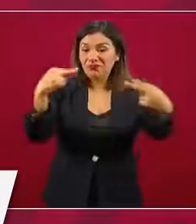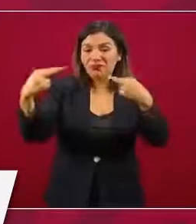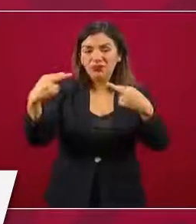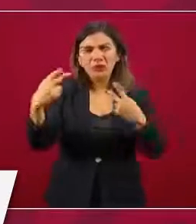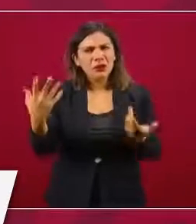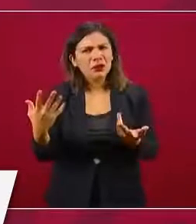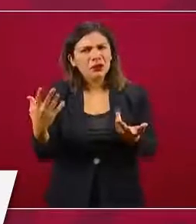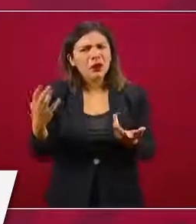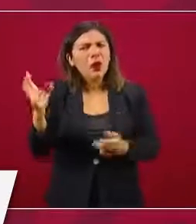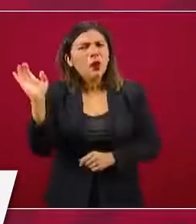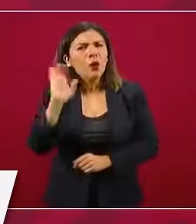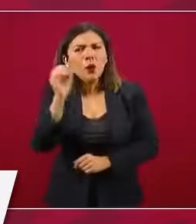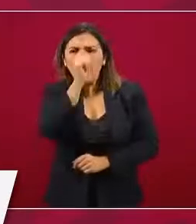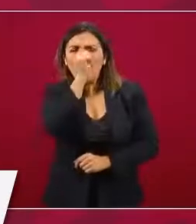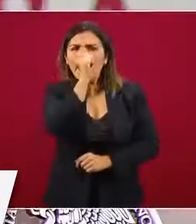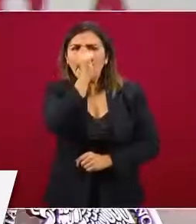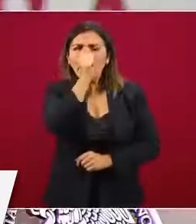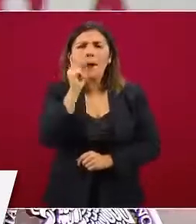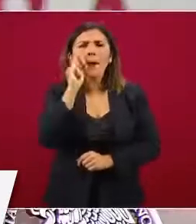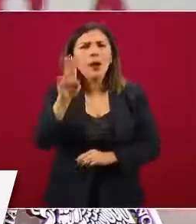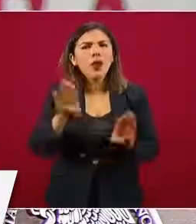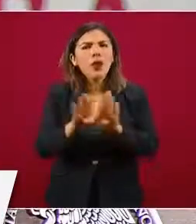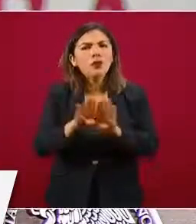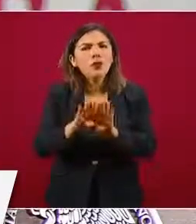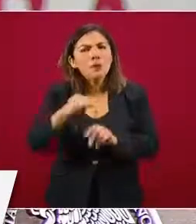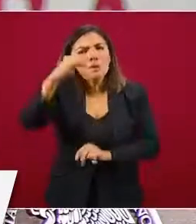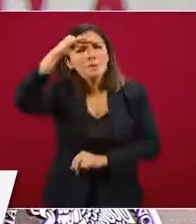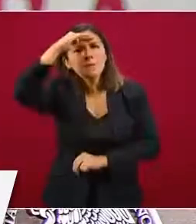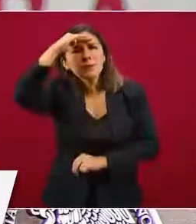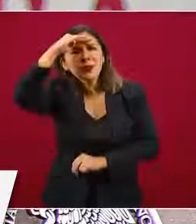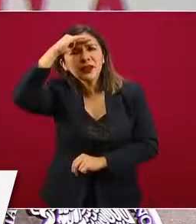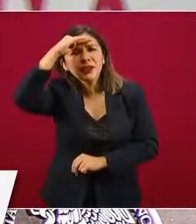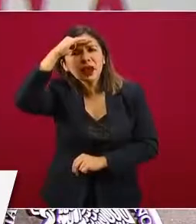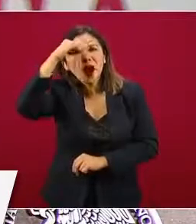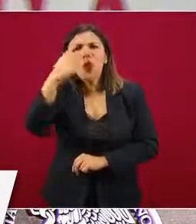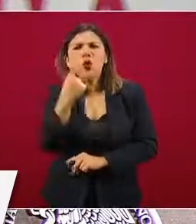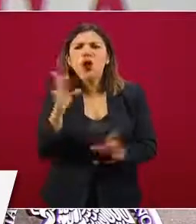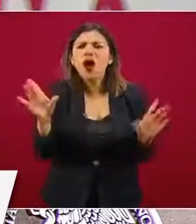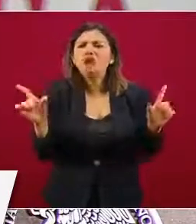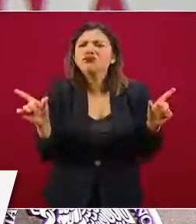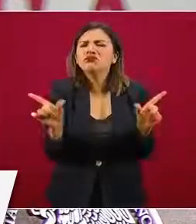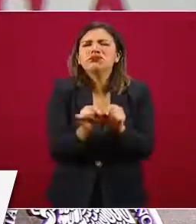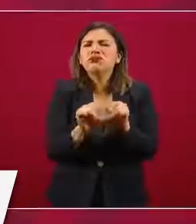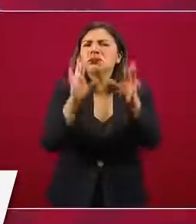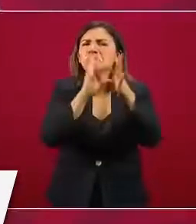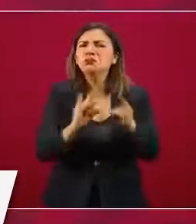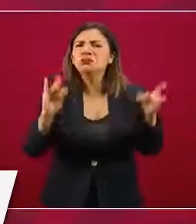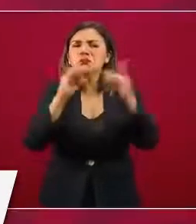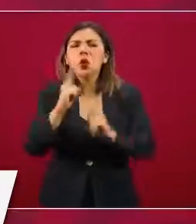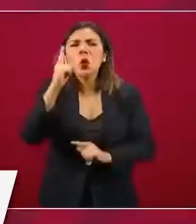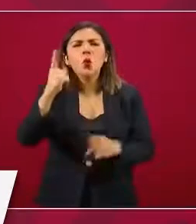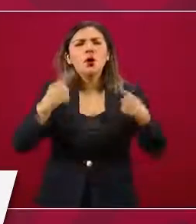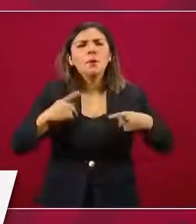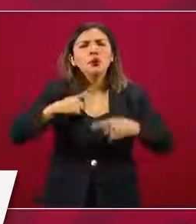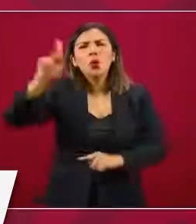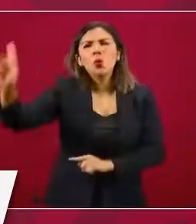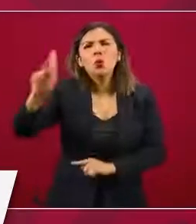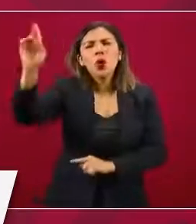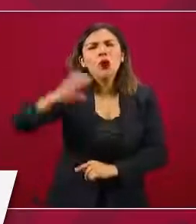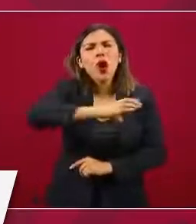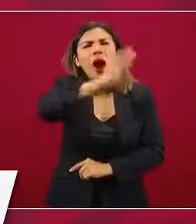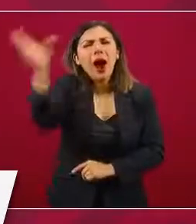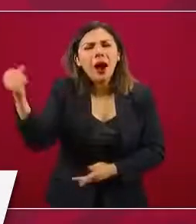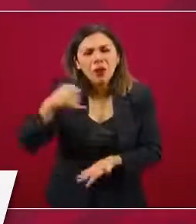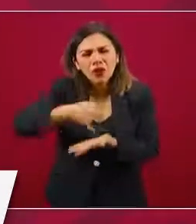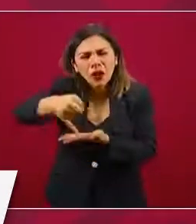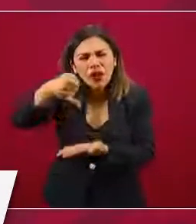cuando un razonamiento, una argumentación de un campesino,